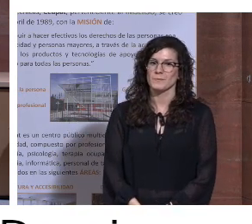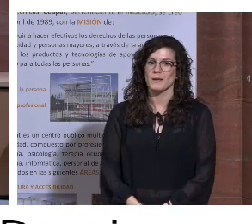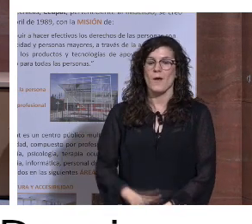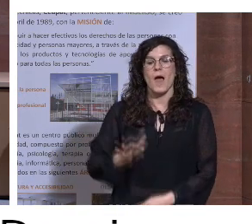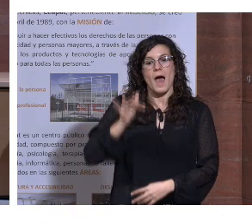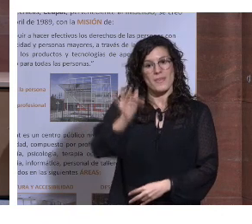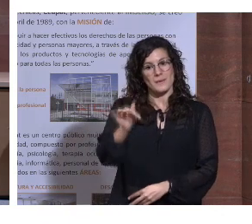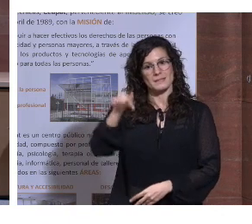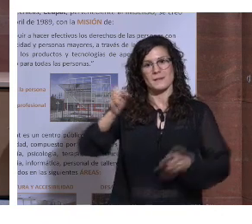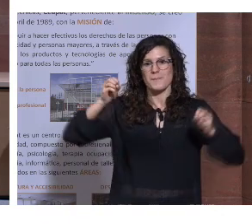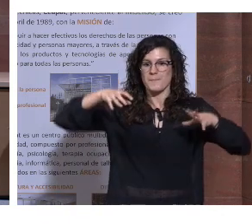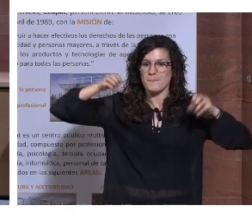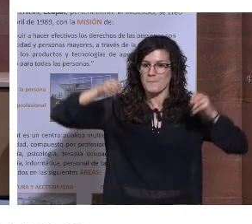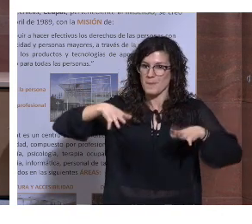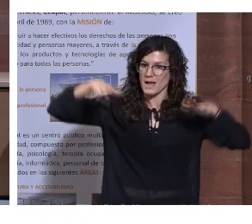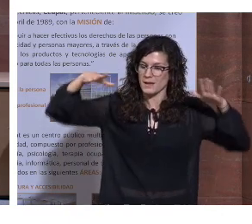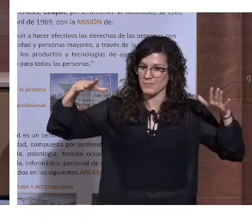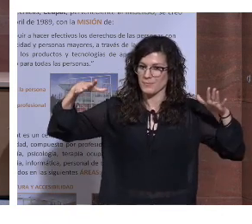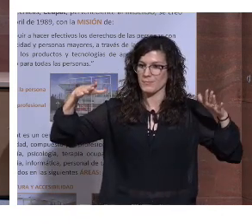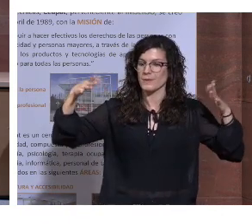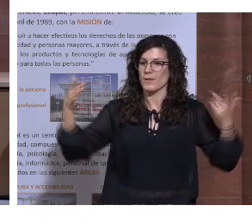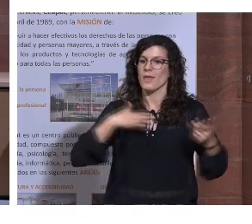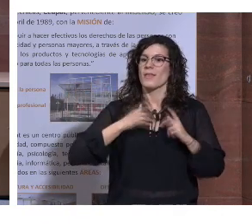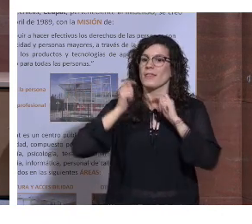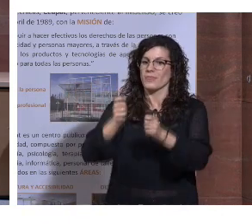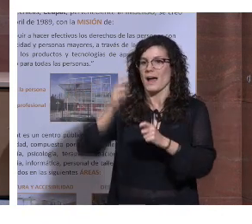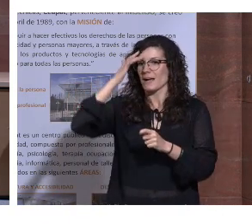es ilusionista en el sentido de aportar ilusión y